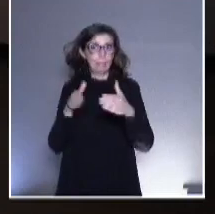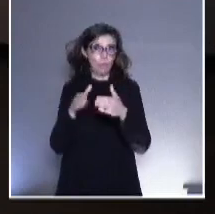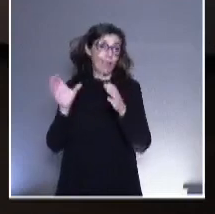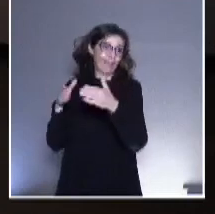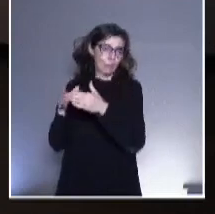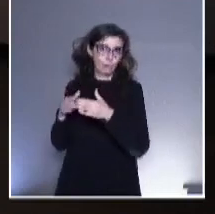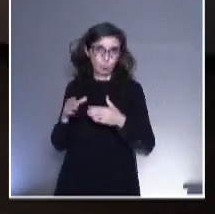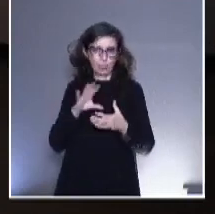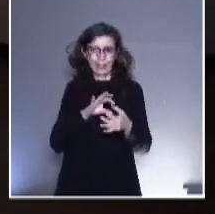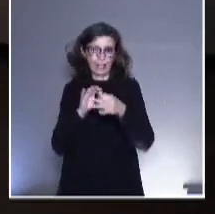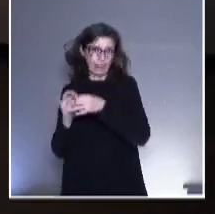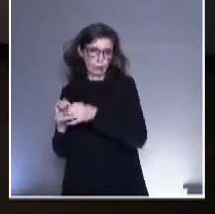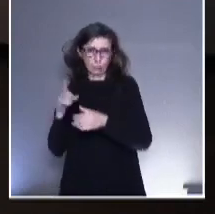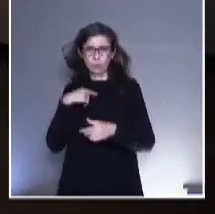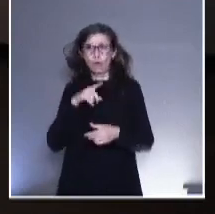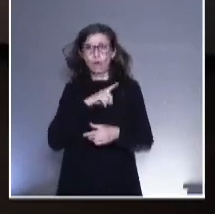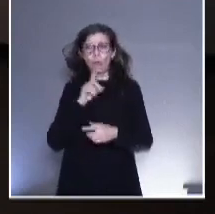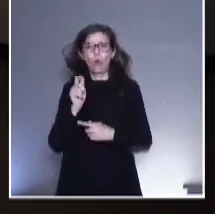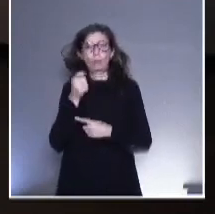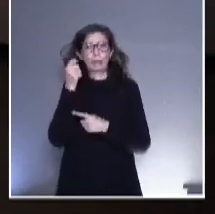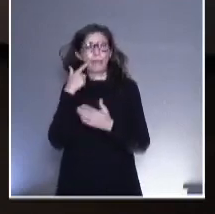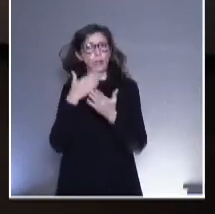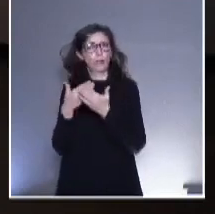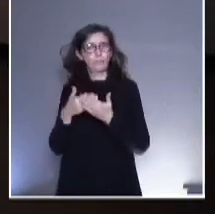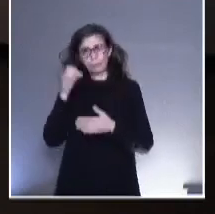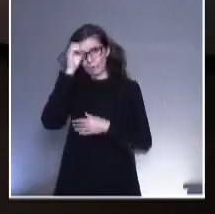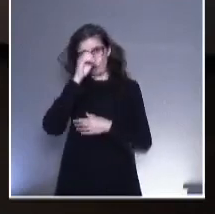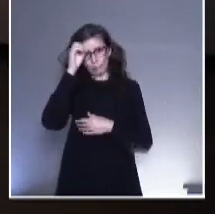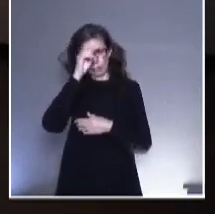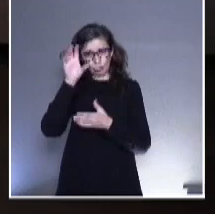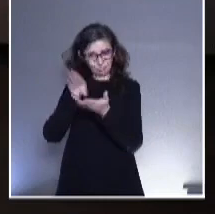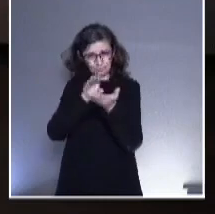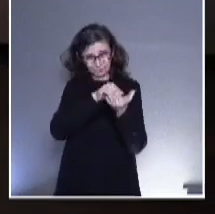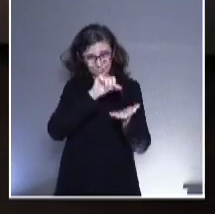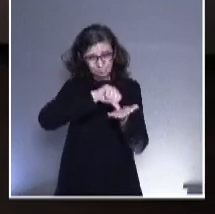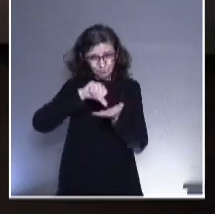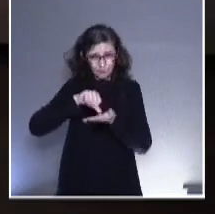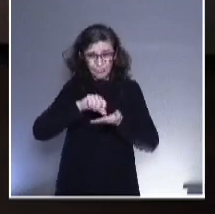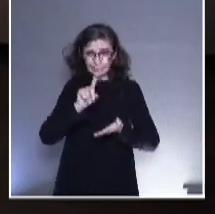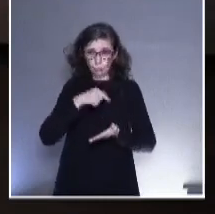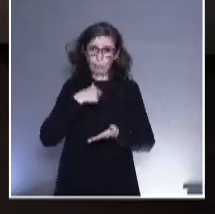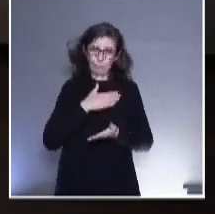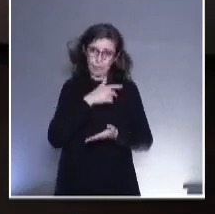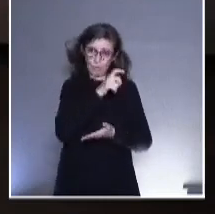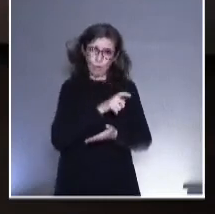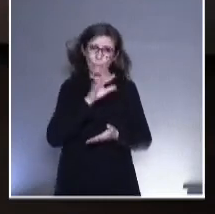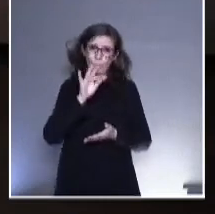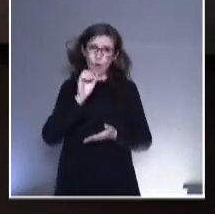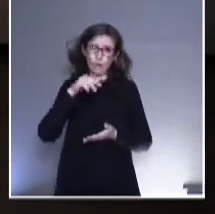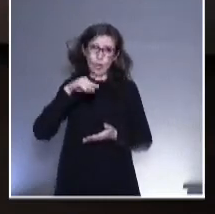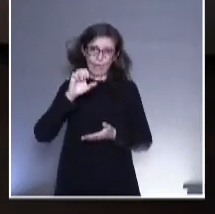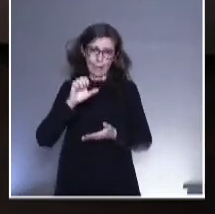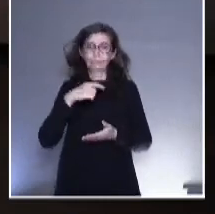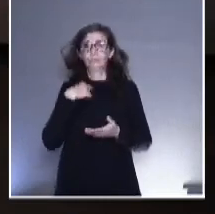equipos relacionados con la obtención de las opiniones de profesionales y ciudadanía, sino mi colega Mar Formen y